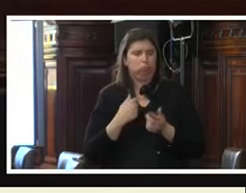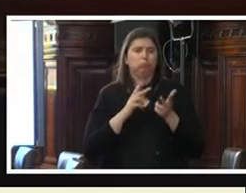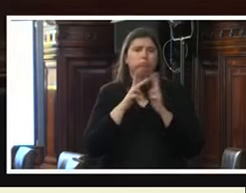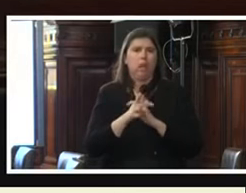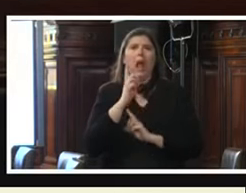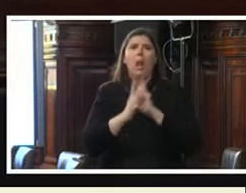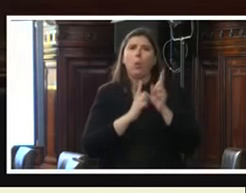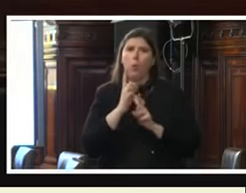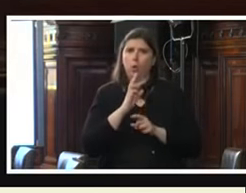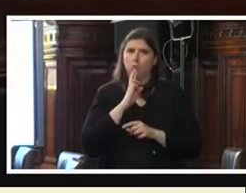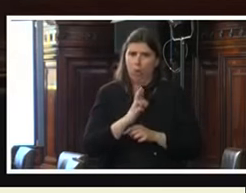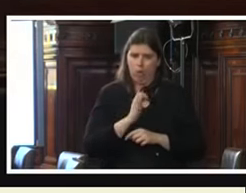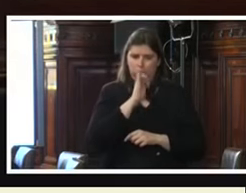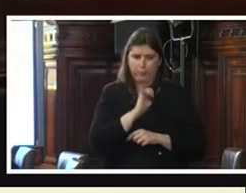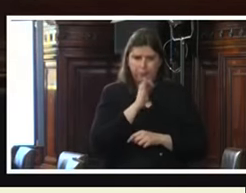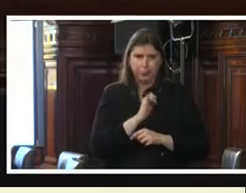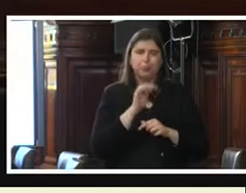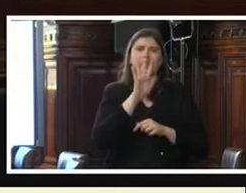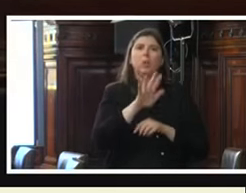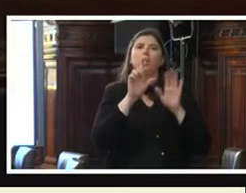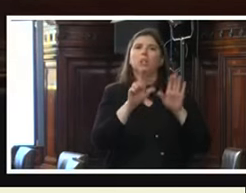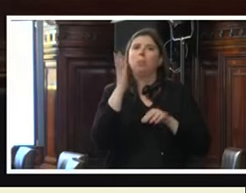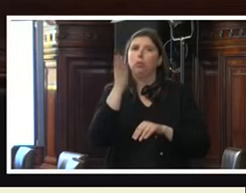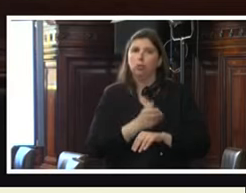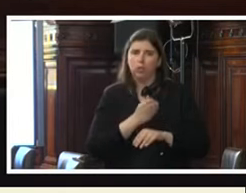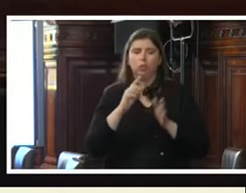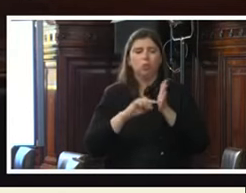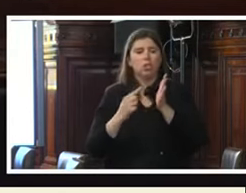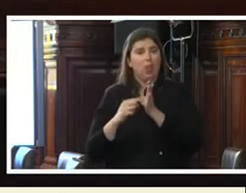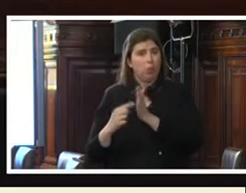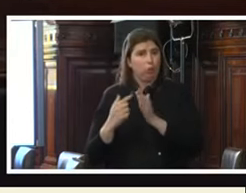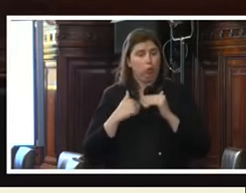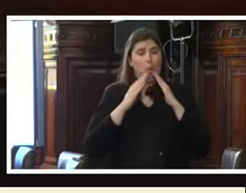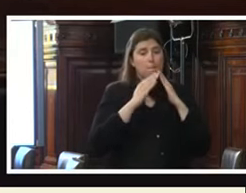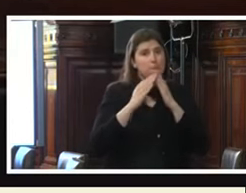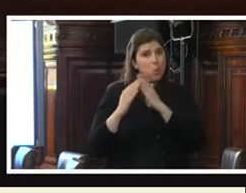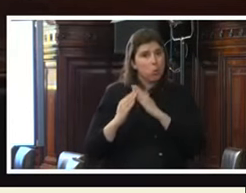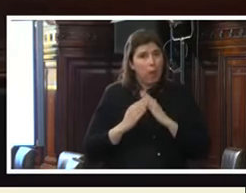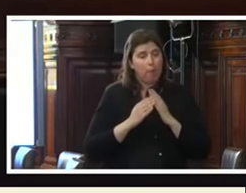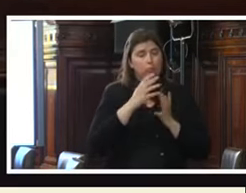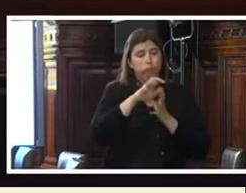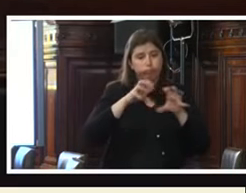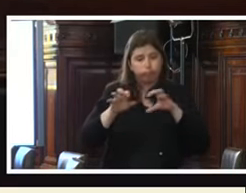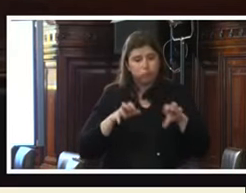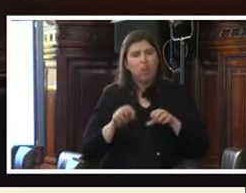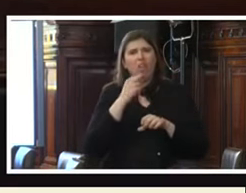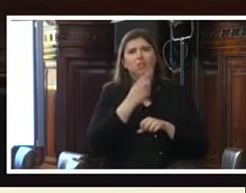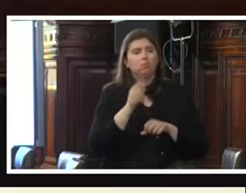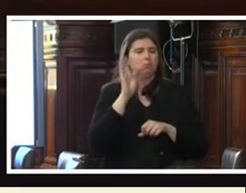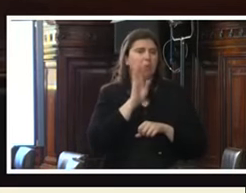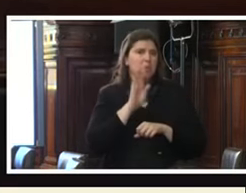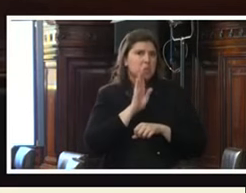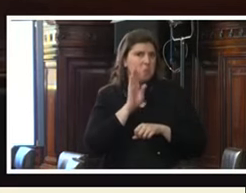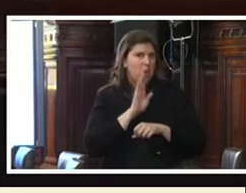resultados por ejemplo el 57 por ciento de los centros consultados considera que la homosexualidad en las personas adultas mayores